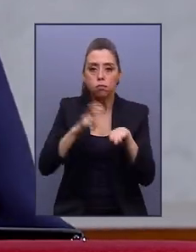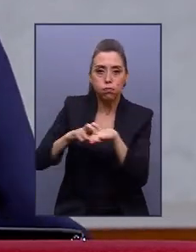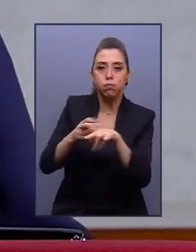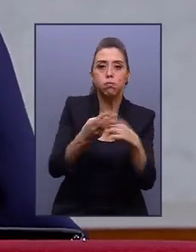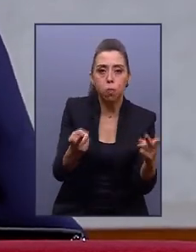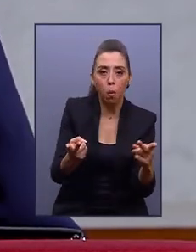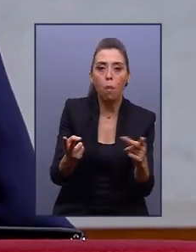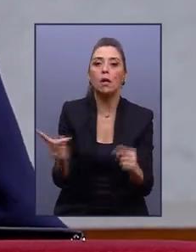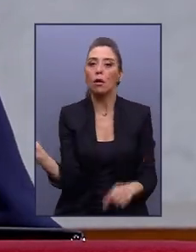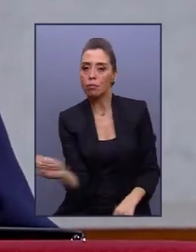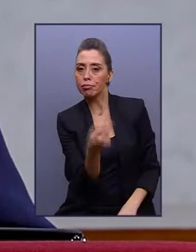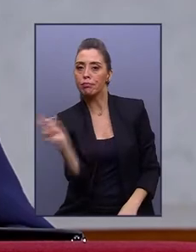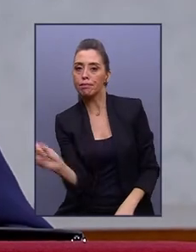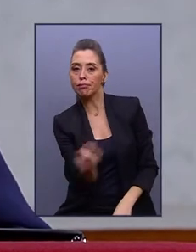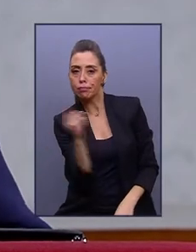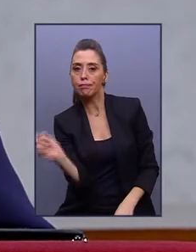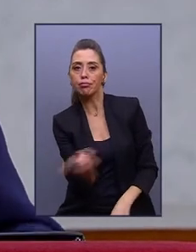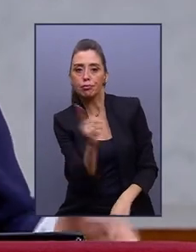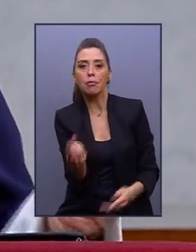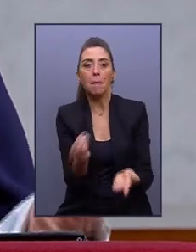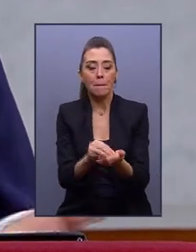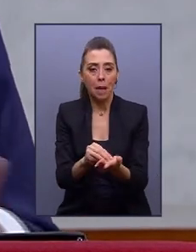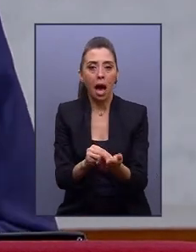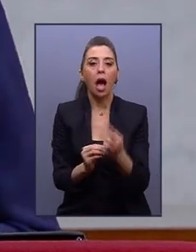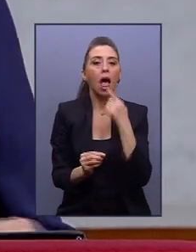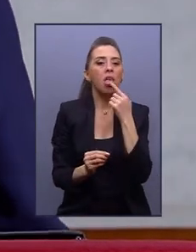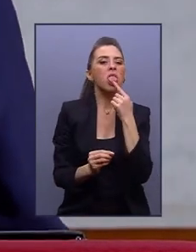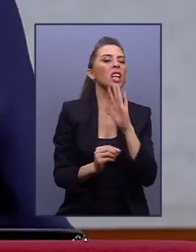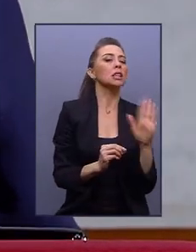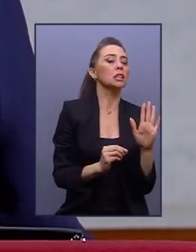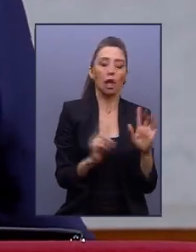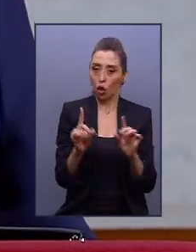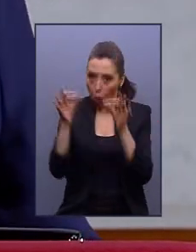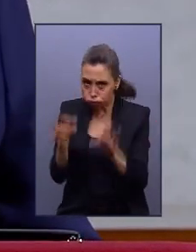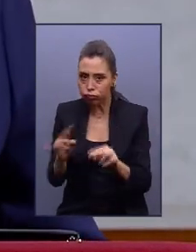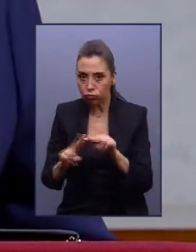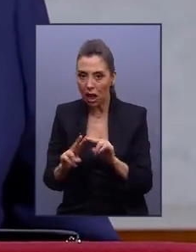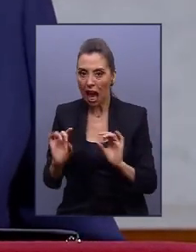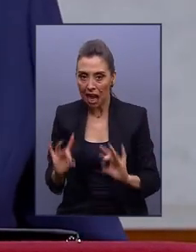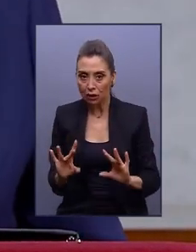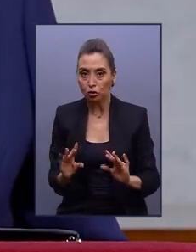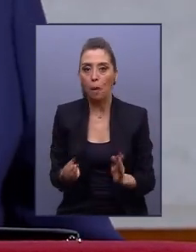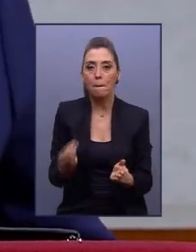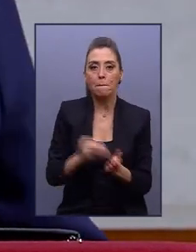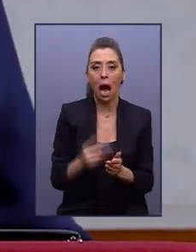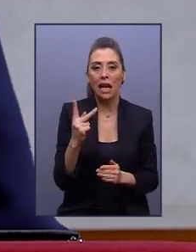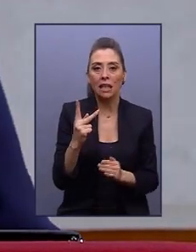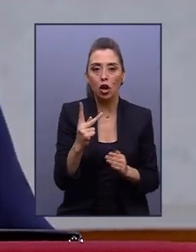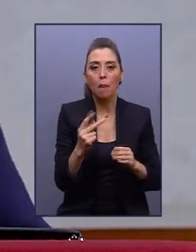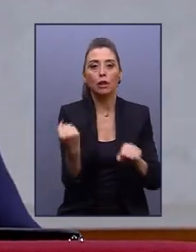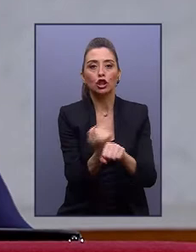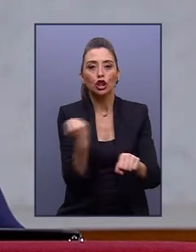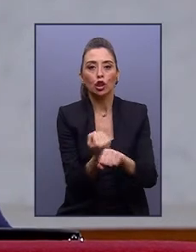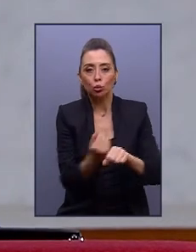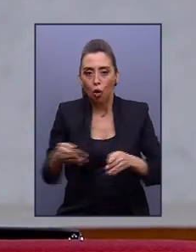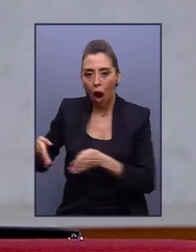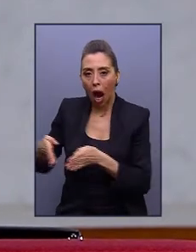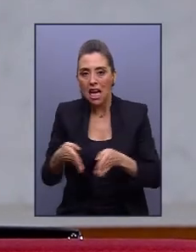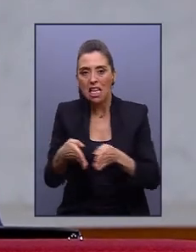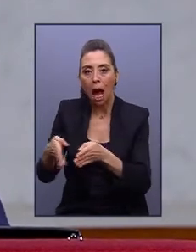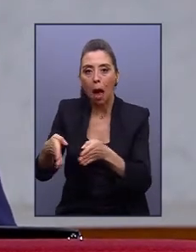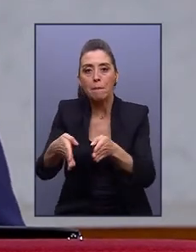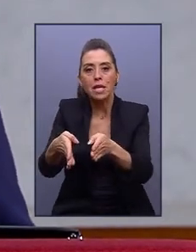y con mayor frecuencia. Y pasando de las palabras a los hechos, hemos triplicado la cantidad de kilómetros de caminos básicos que se construían cada